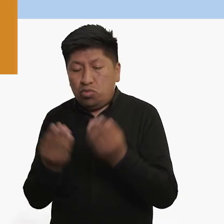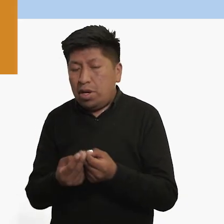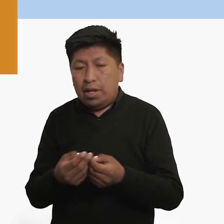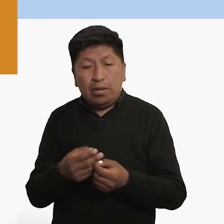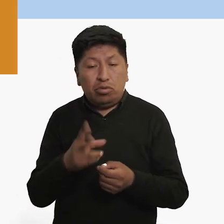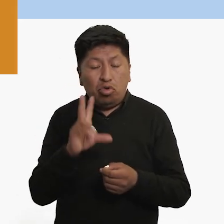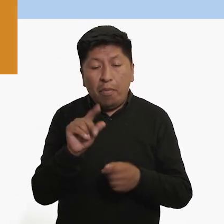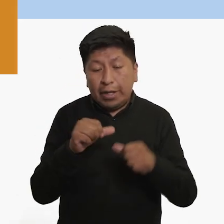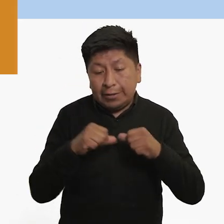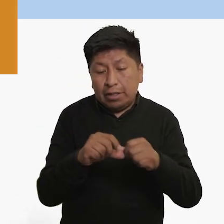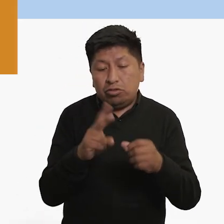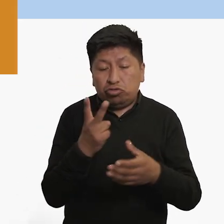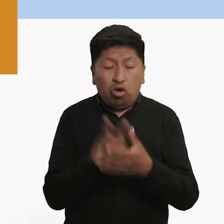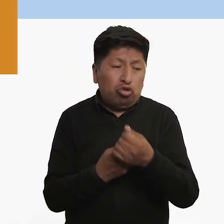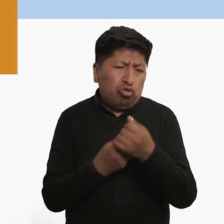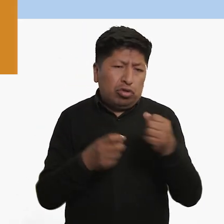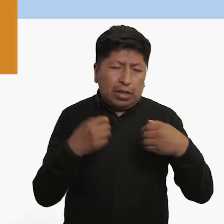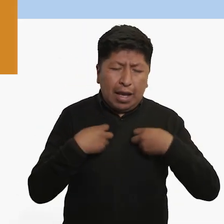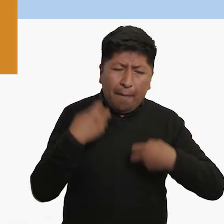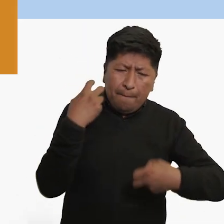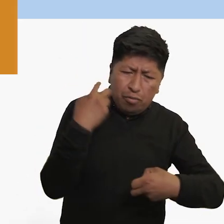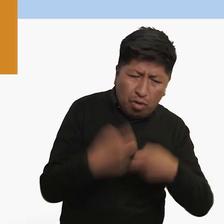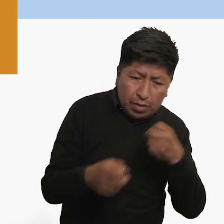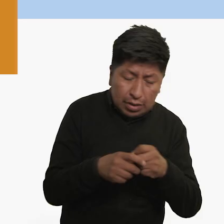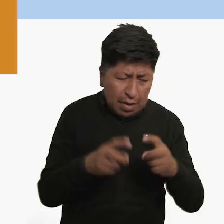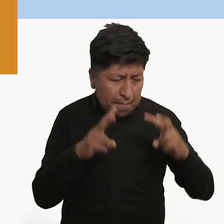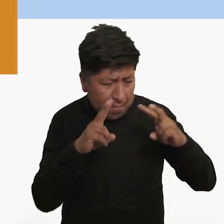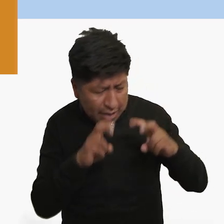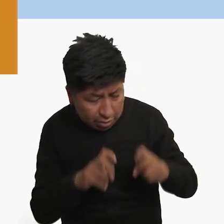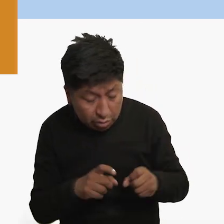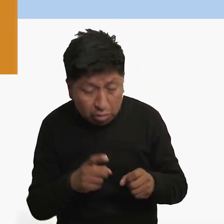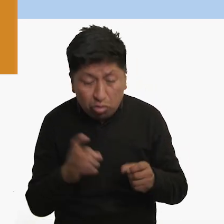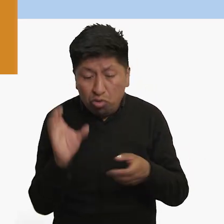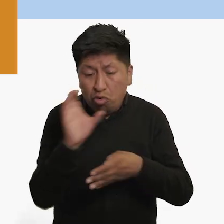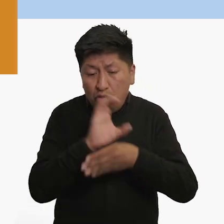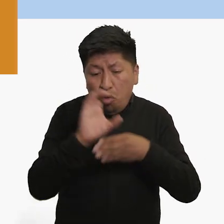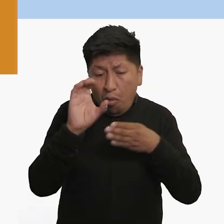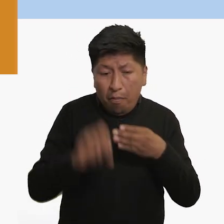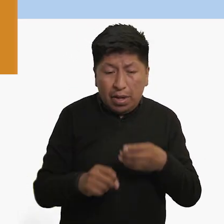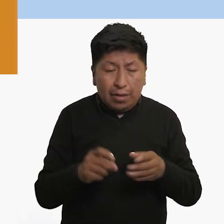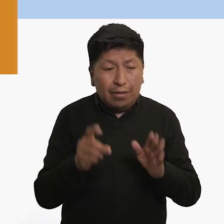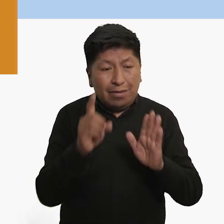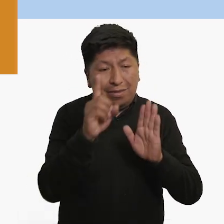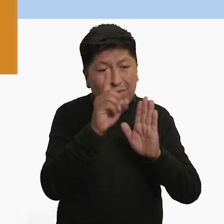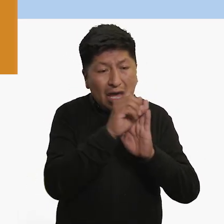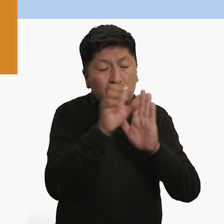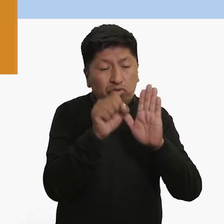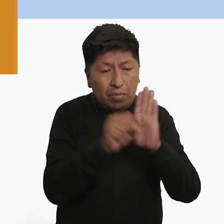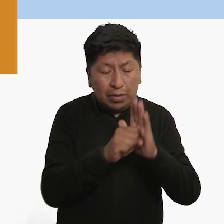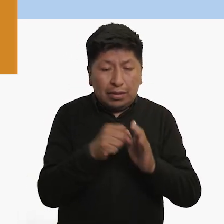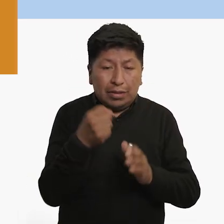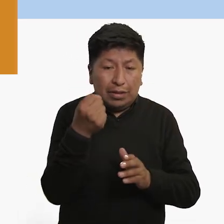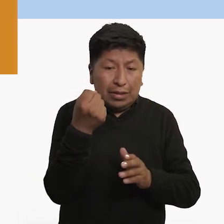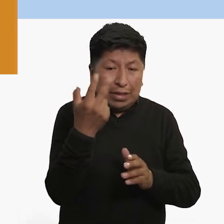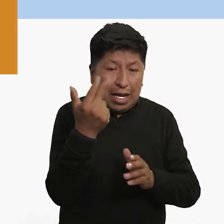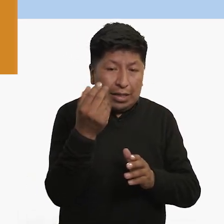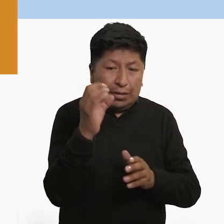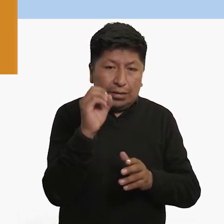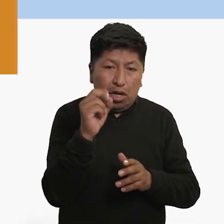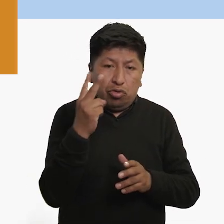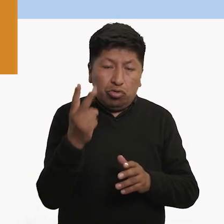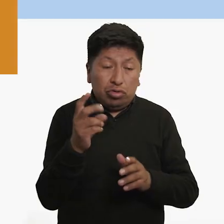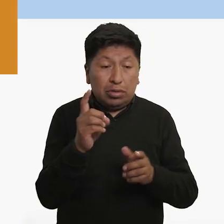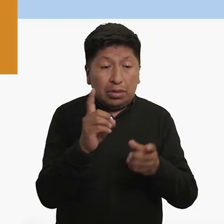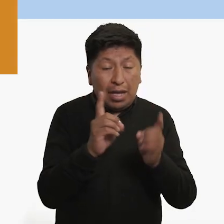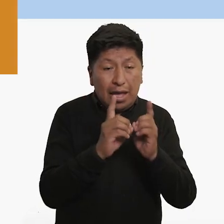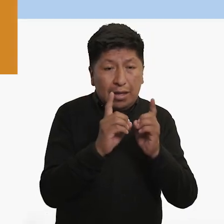o la estudiante y o entorpezca las investigaciones. Por ello, en cumplimiento a los decretos supremos 1302 y 1320,